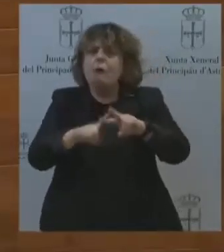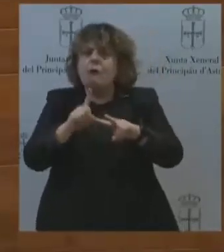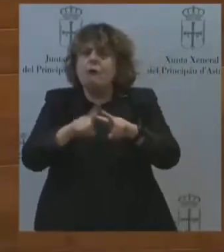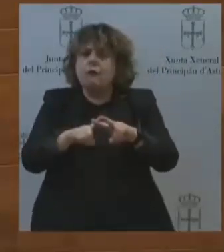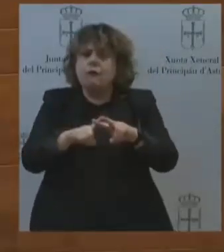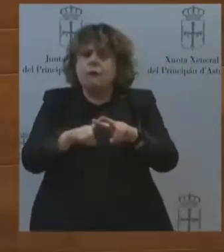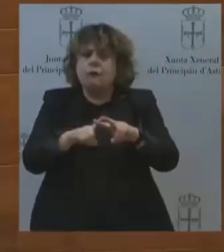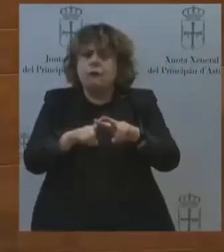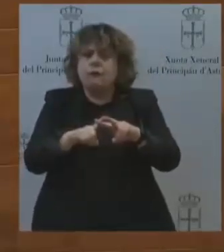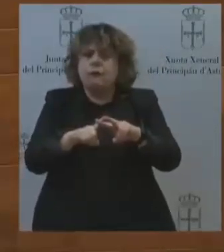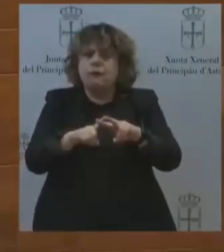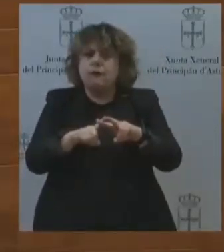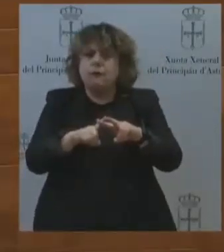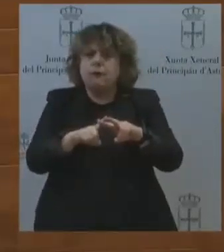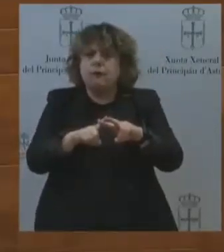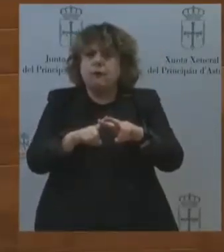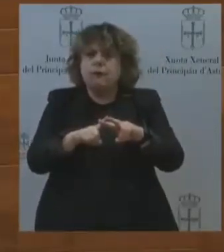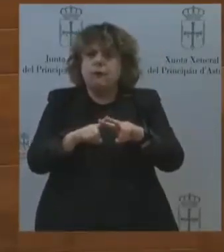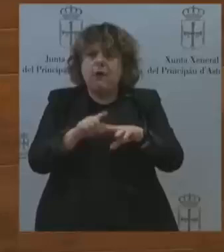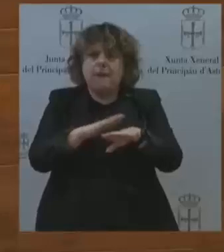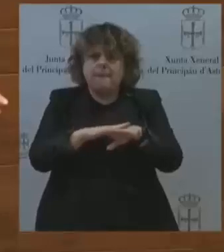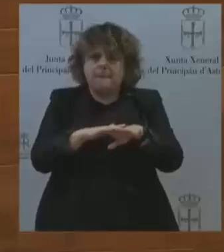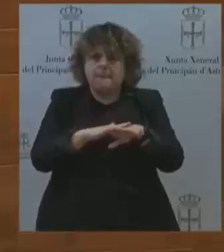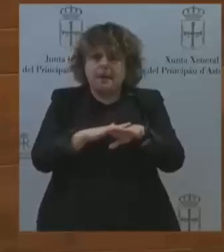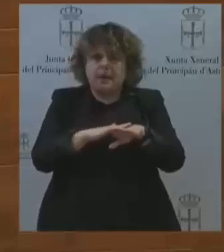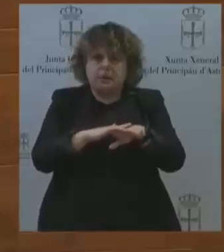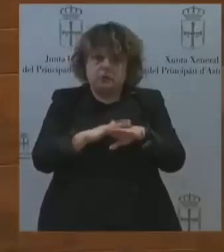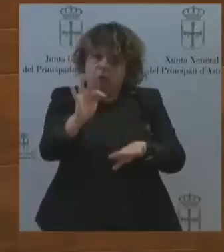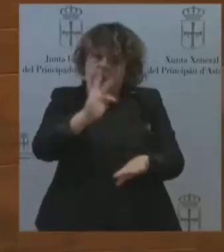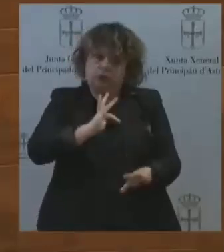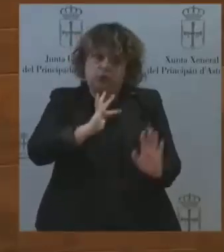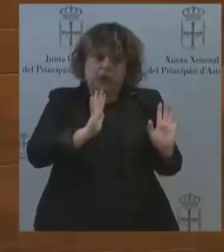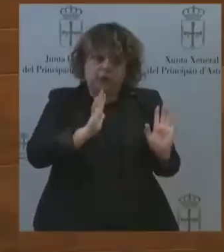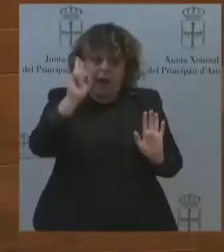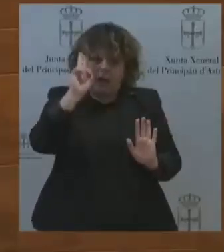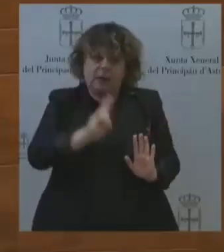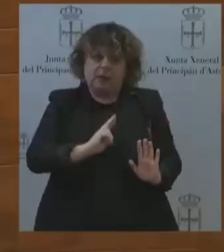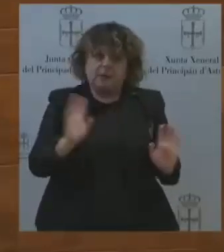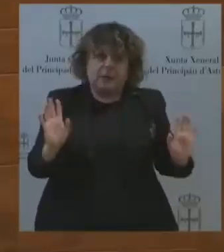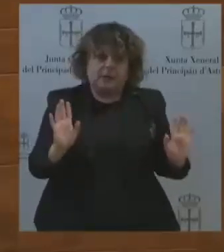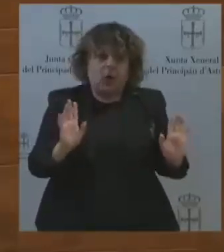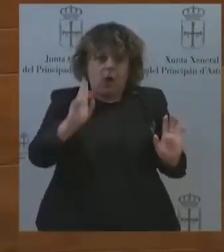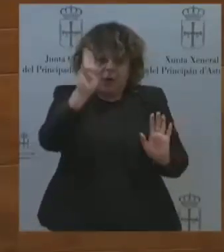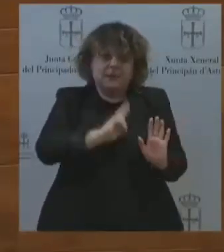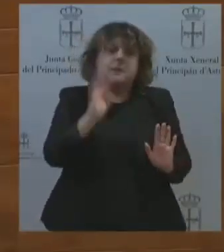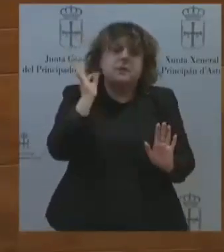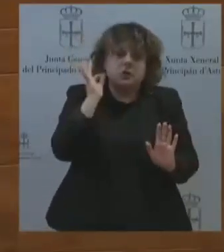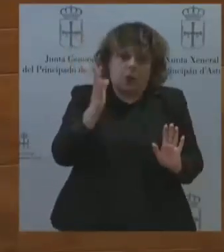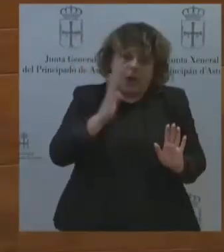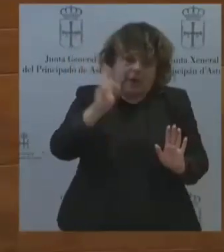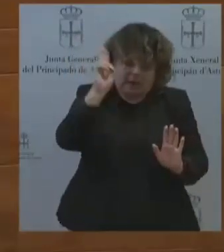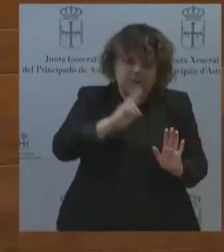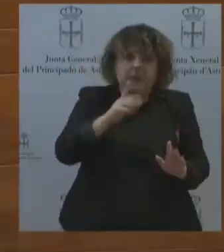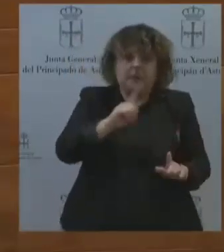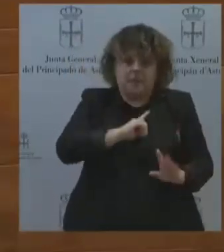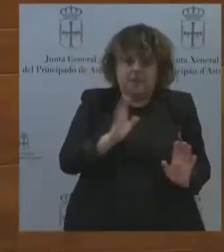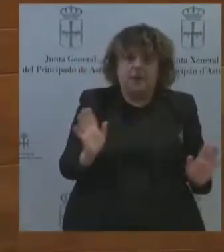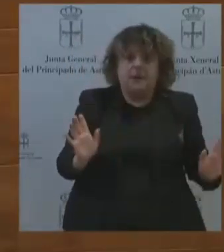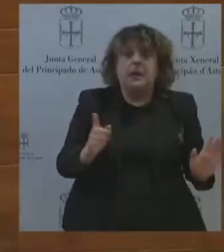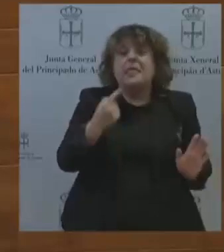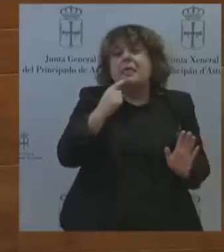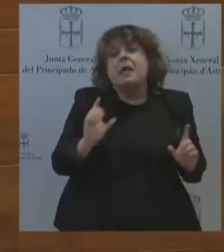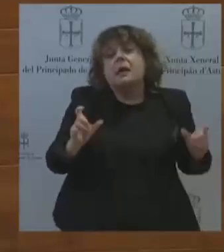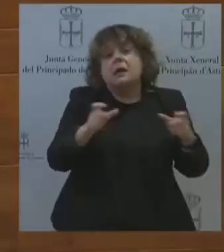Disculpe, estoy en mi turno, entonces tenga un poco de respeto, tanto que respeta a las mujeres, respéteme a mí. Dicen que no se reúnen con Vox porque queremos eliminar los derechos de